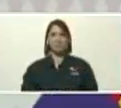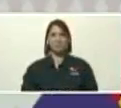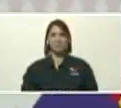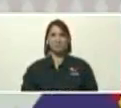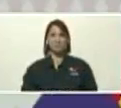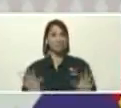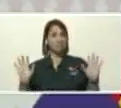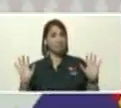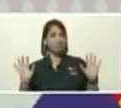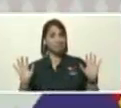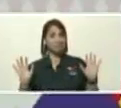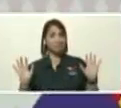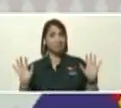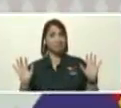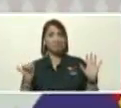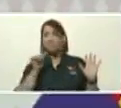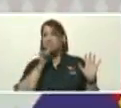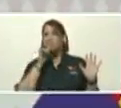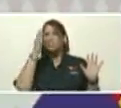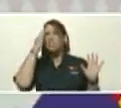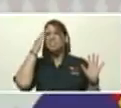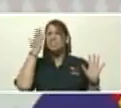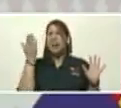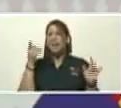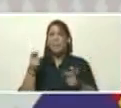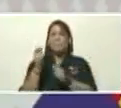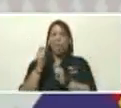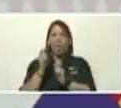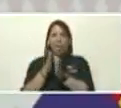Ah, ¿quién sabe qué pescas ahí?